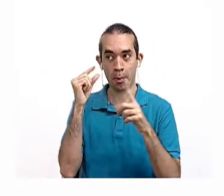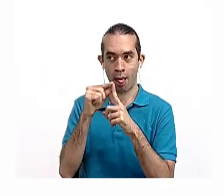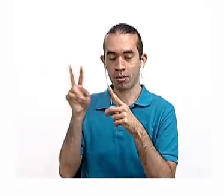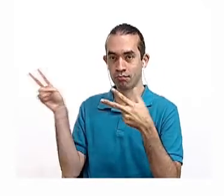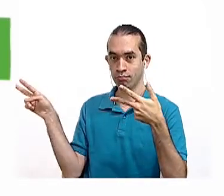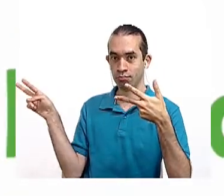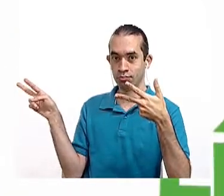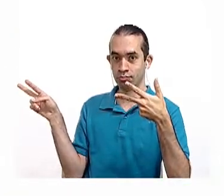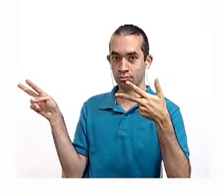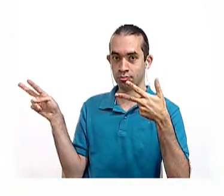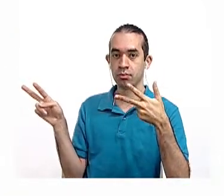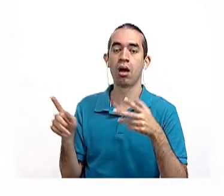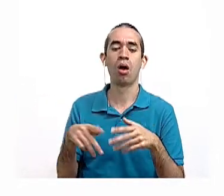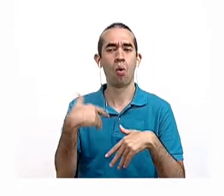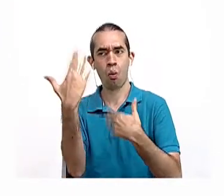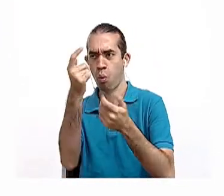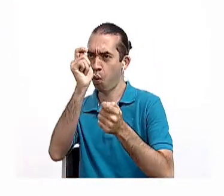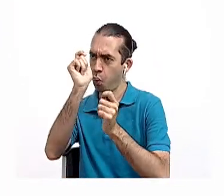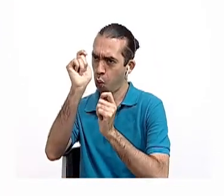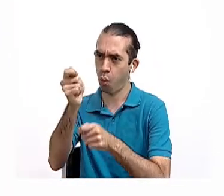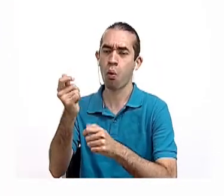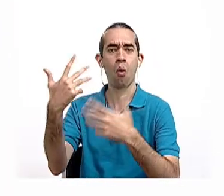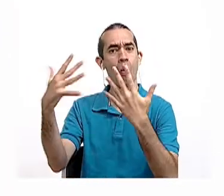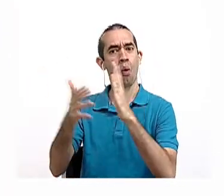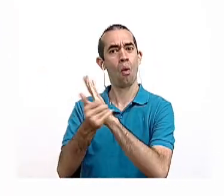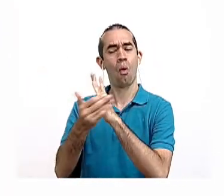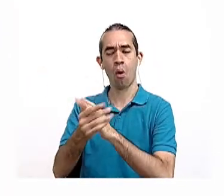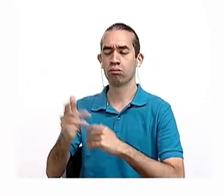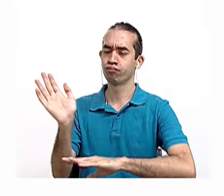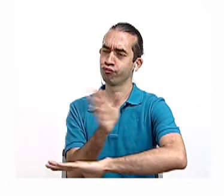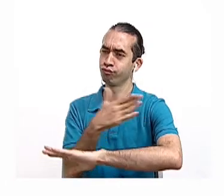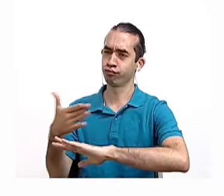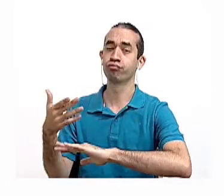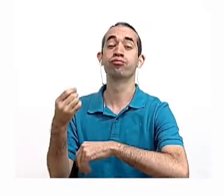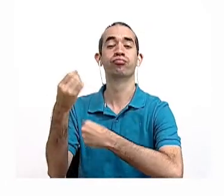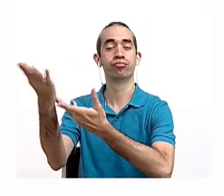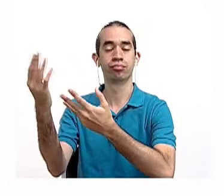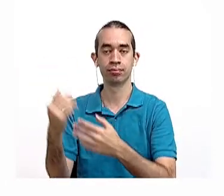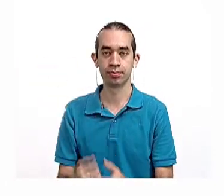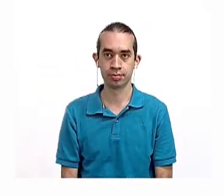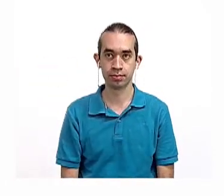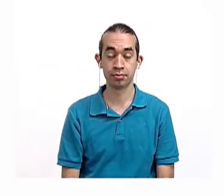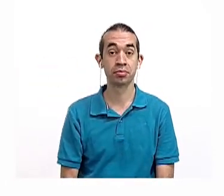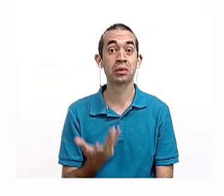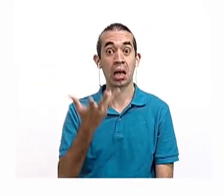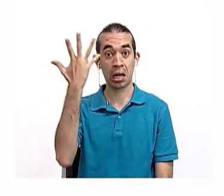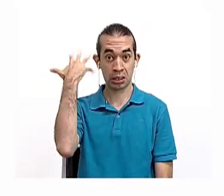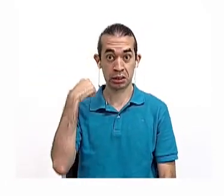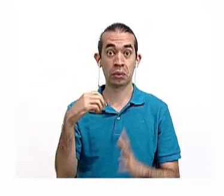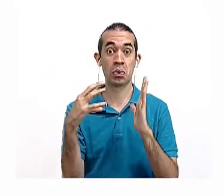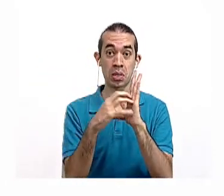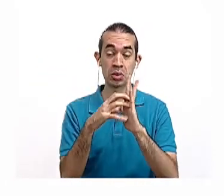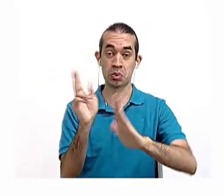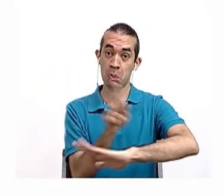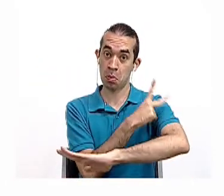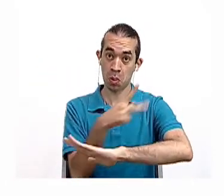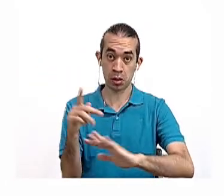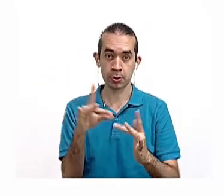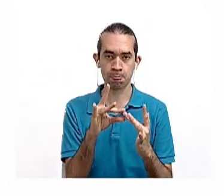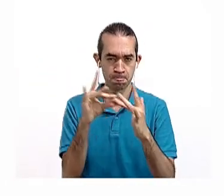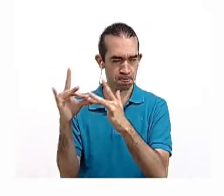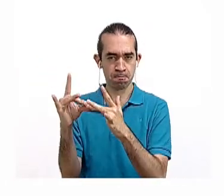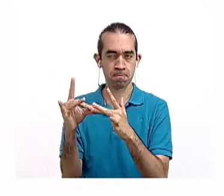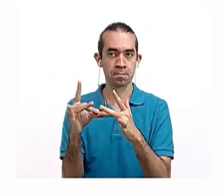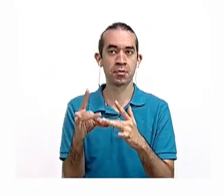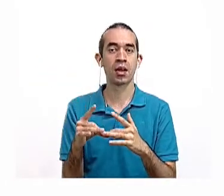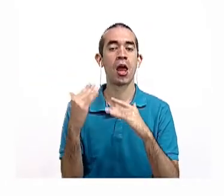una persona por sus cualidades. Como vemos, los antiguos textos poéticos se caracterizaron por el ritmo y